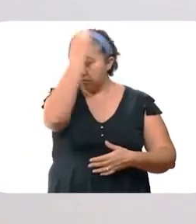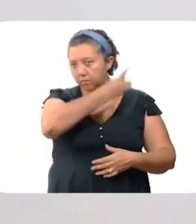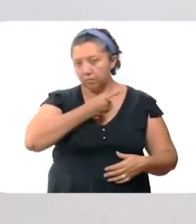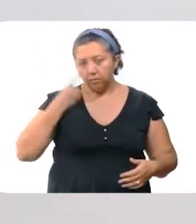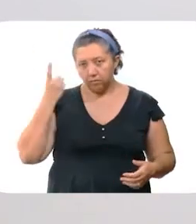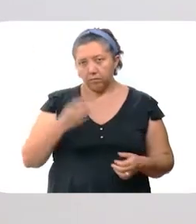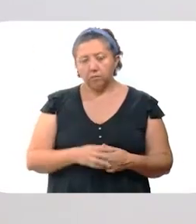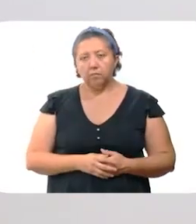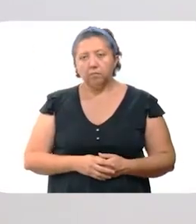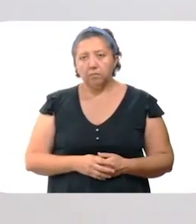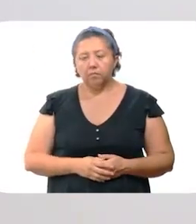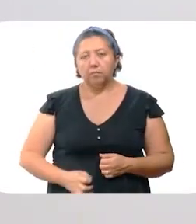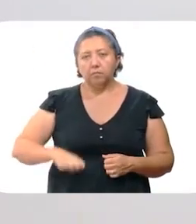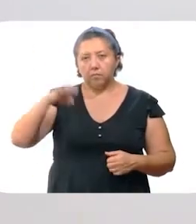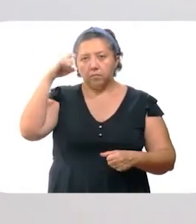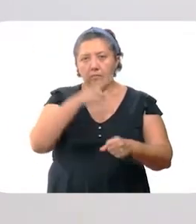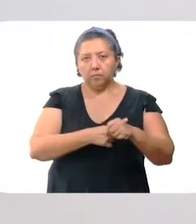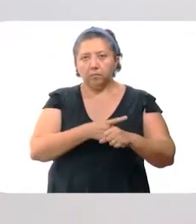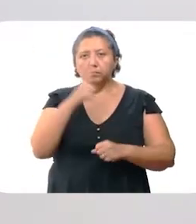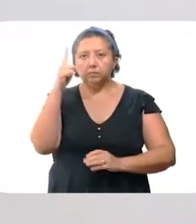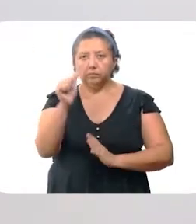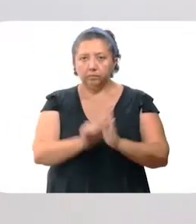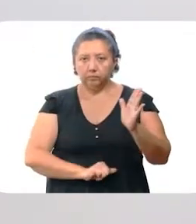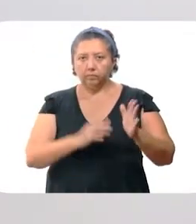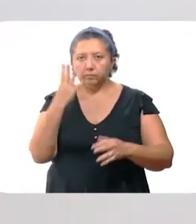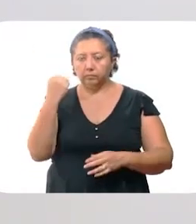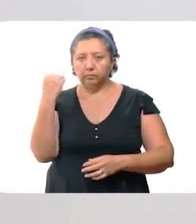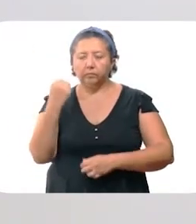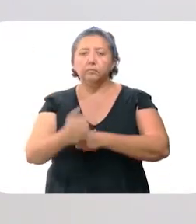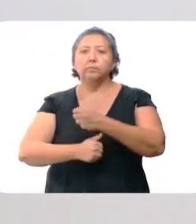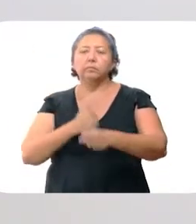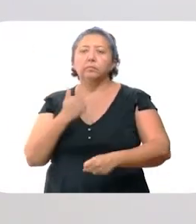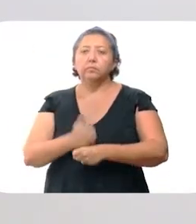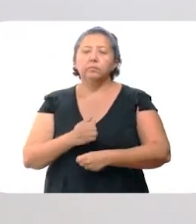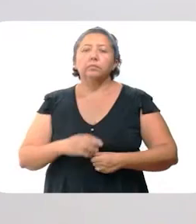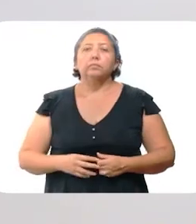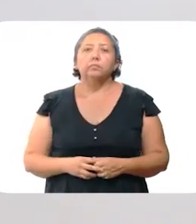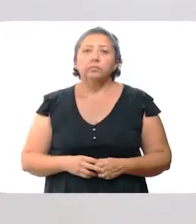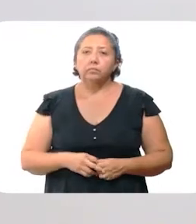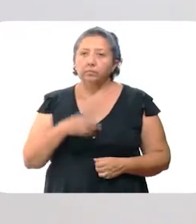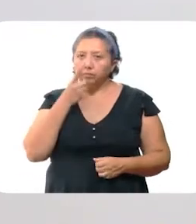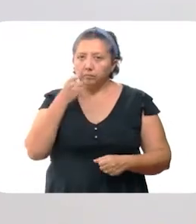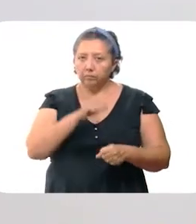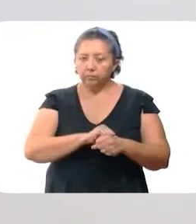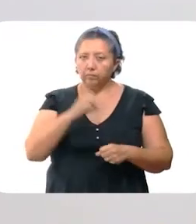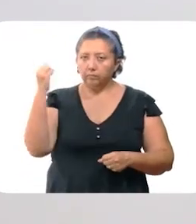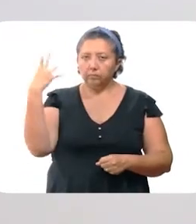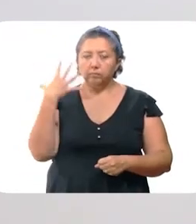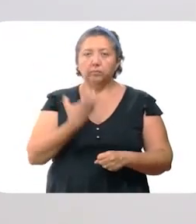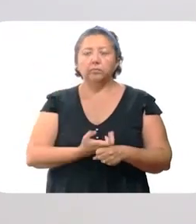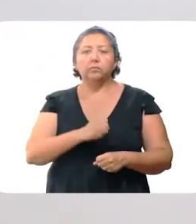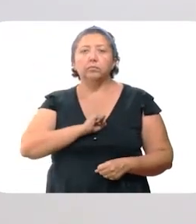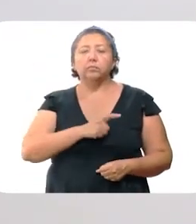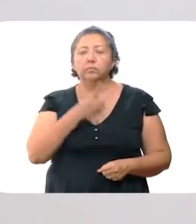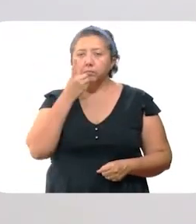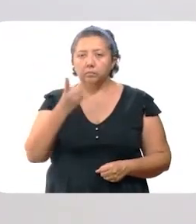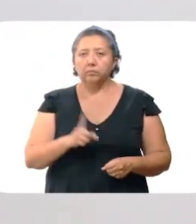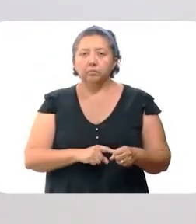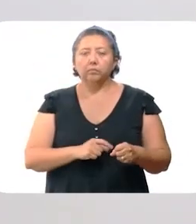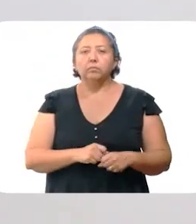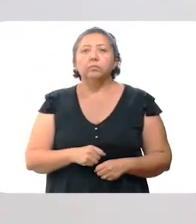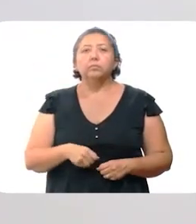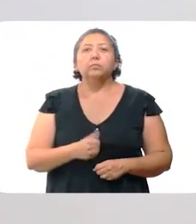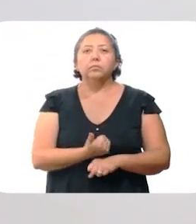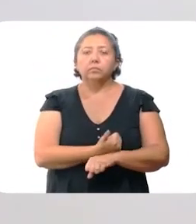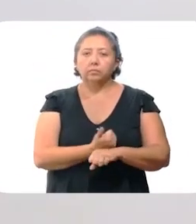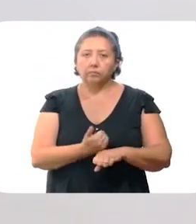espera del diagnóstico. El rango de edad de los casos es de 1 mes a 99 años. Los indicadores semanales del Semáforo Estatal de Salud marcan el